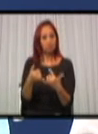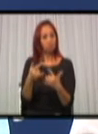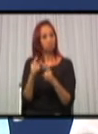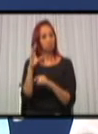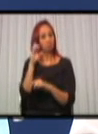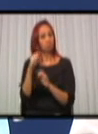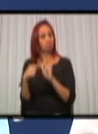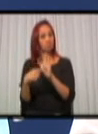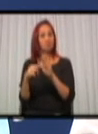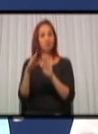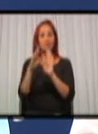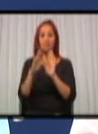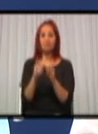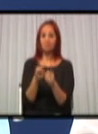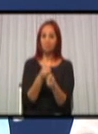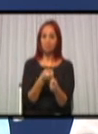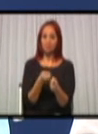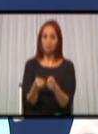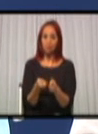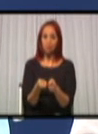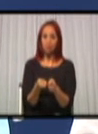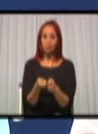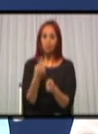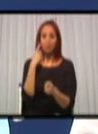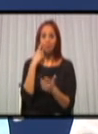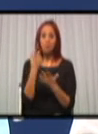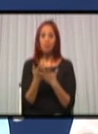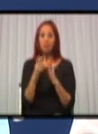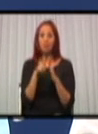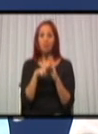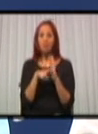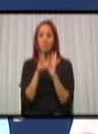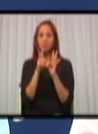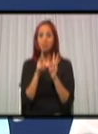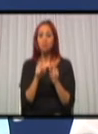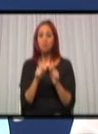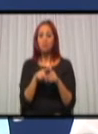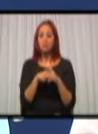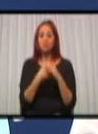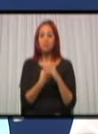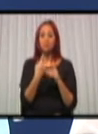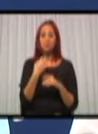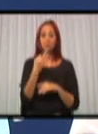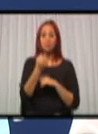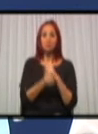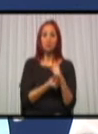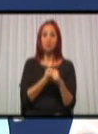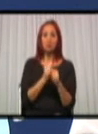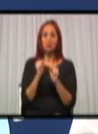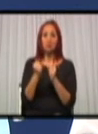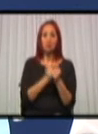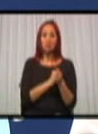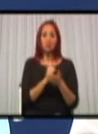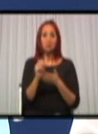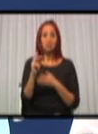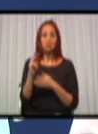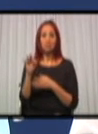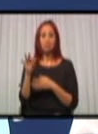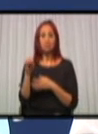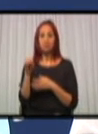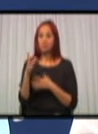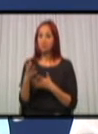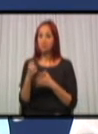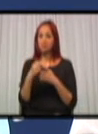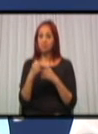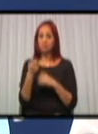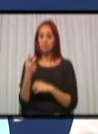una excelente administración. De hecho, que para las normas contables que empiezan a regir para el próximo año en municipalidad de San Mateo, está en la posición